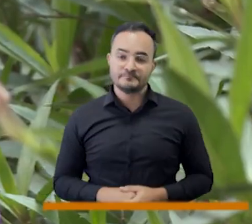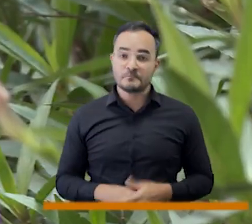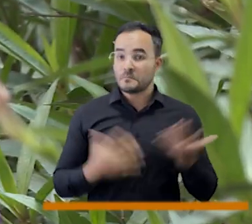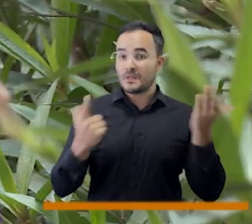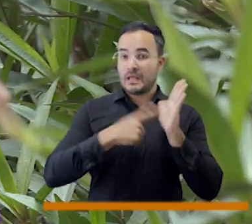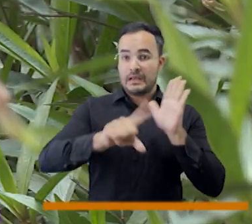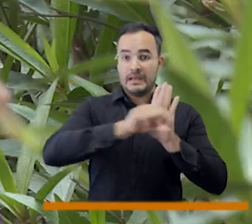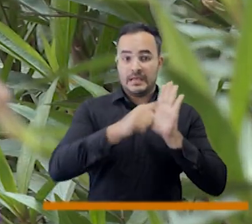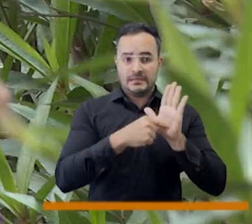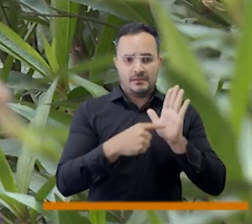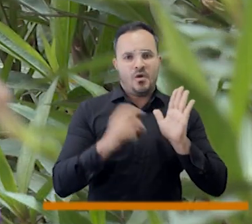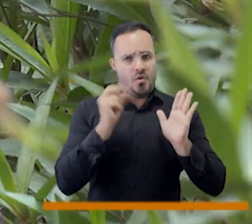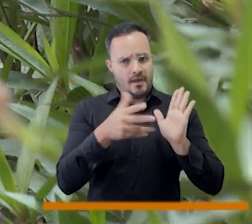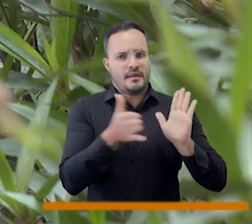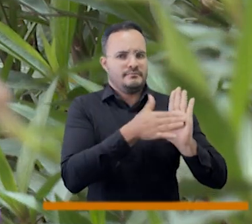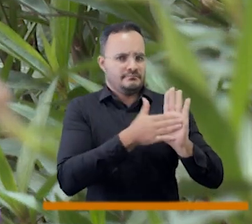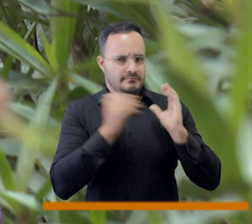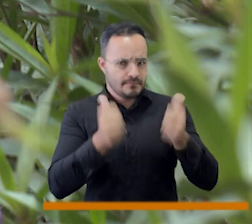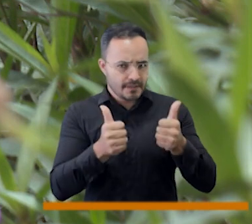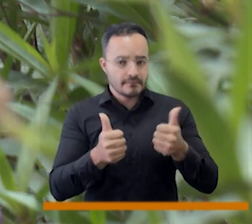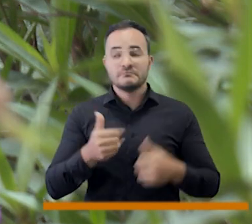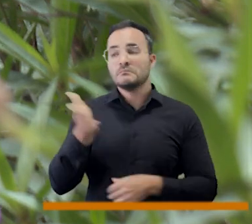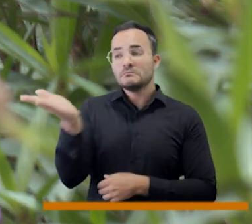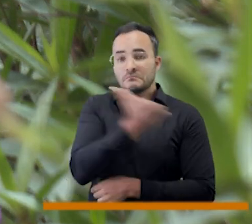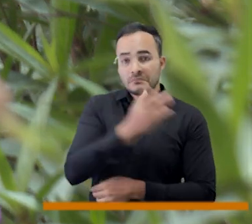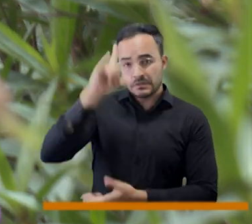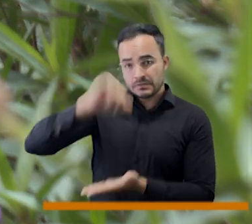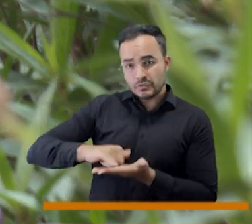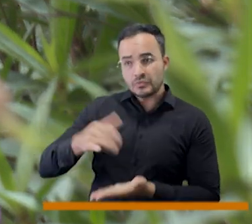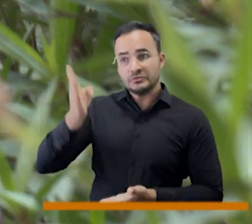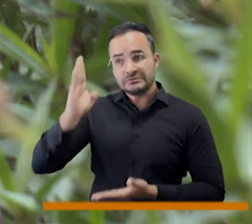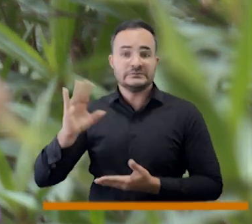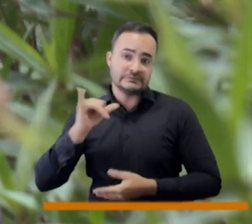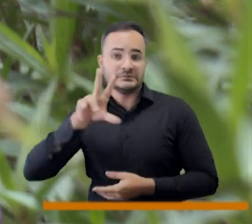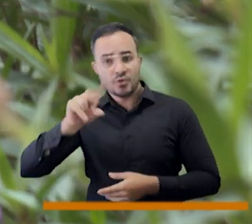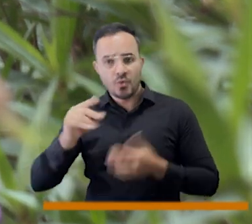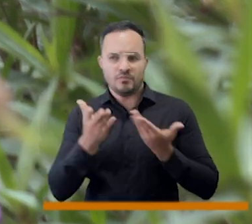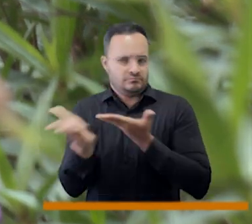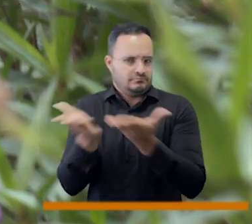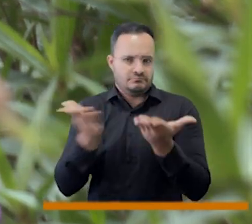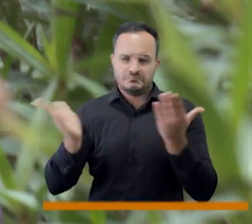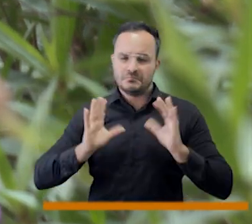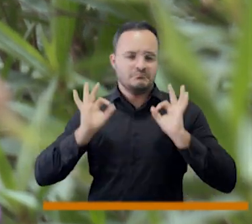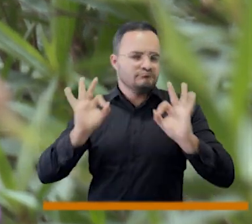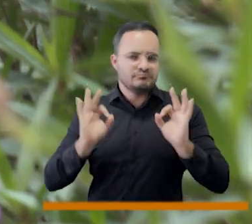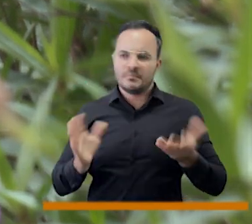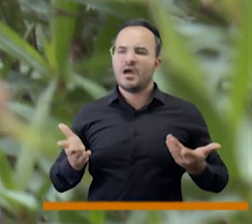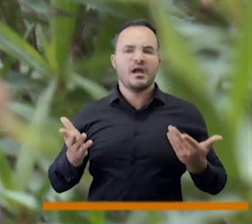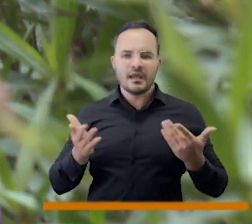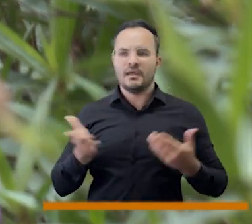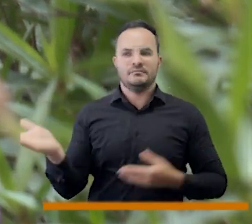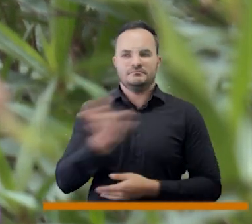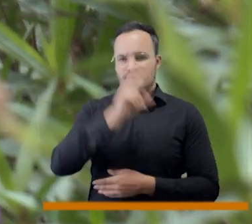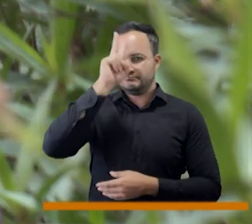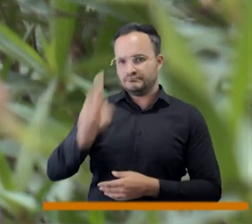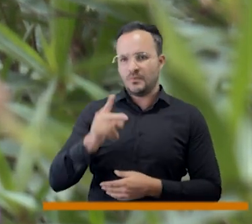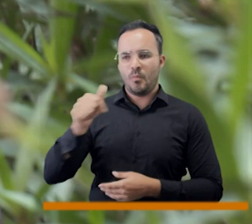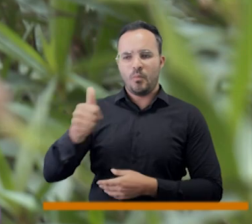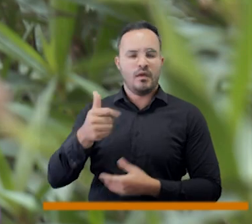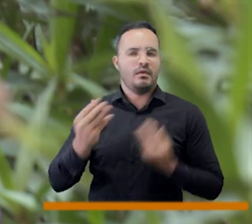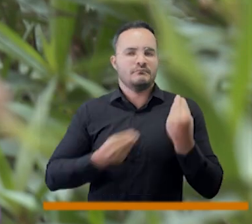ley lo diga, lo más importante aquí para todos, creyentes o no, y que tengan un culto, puedan ejercer su religión